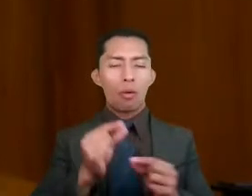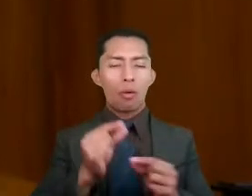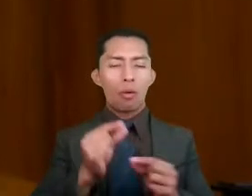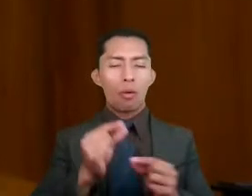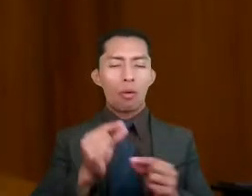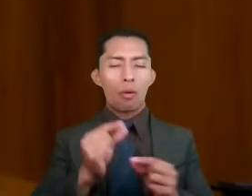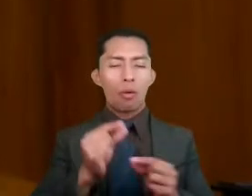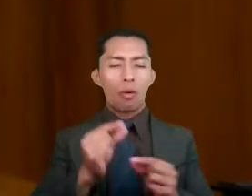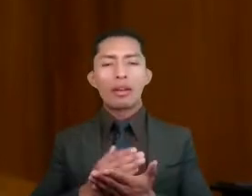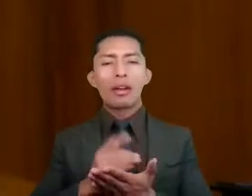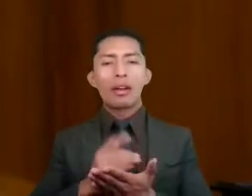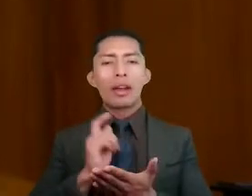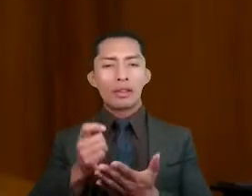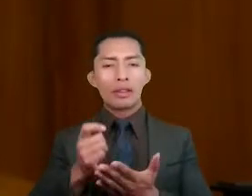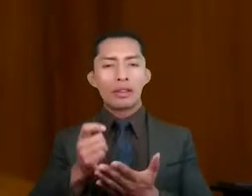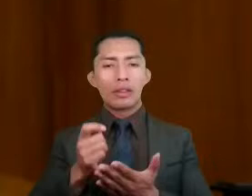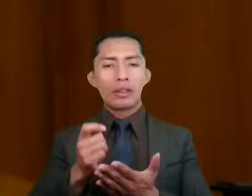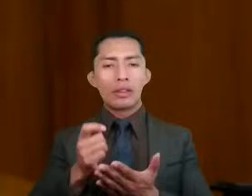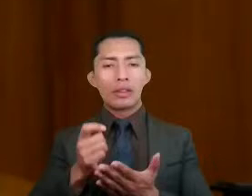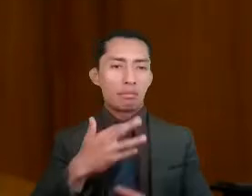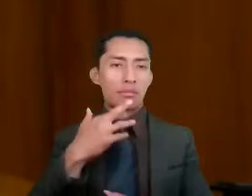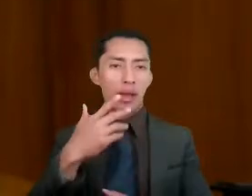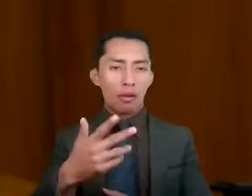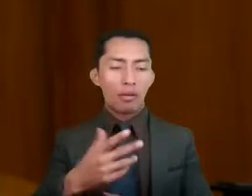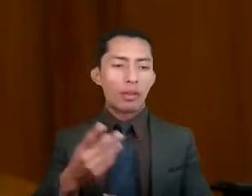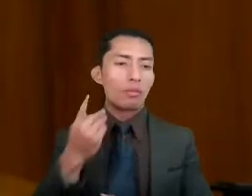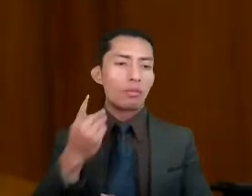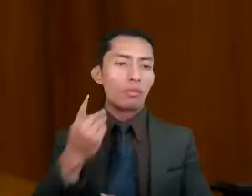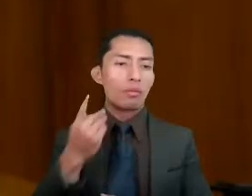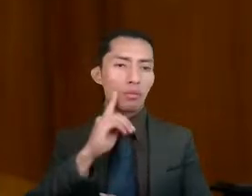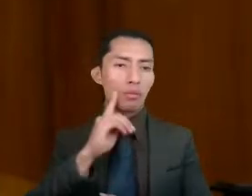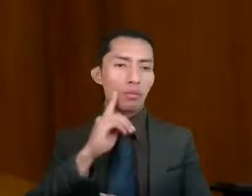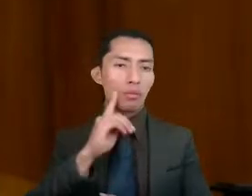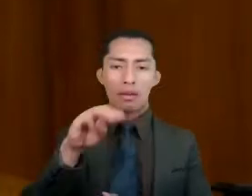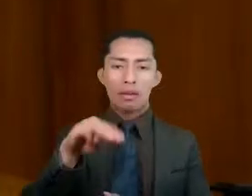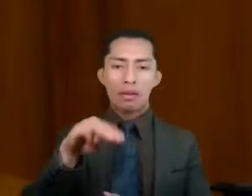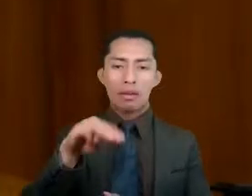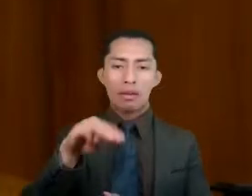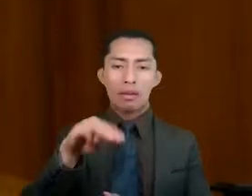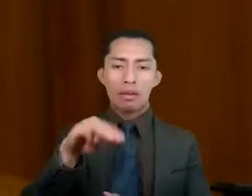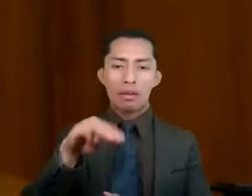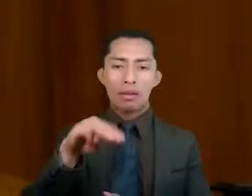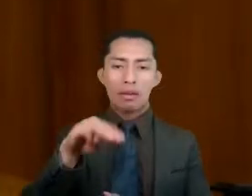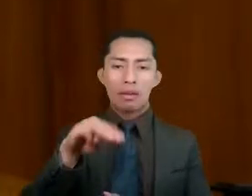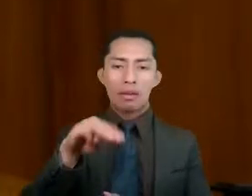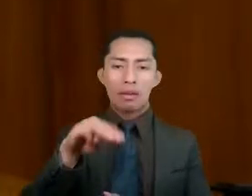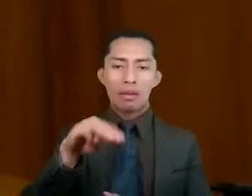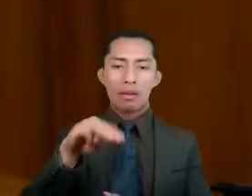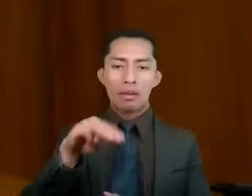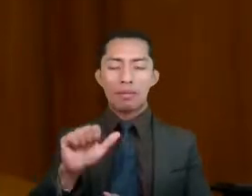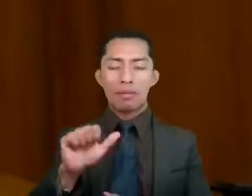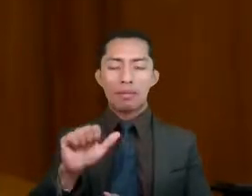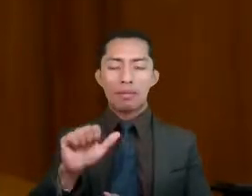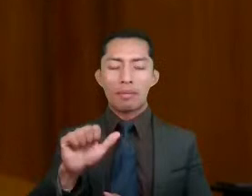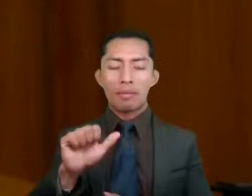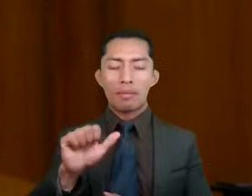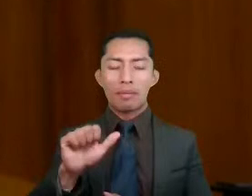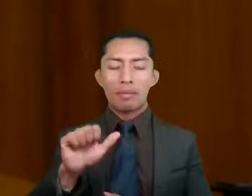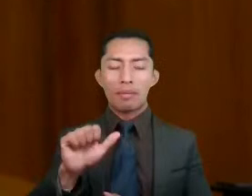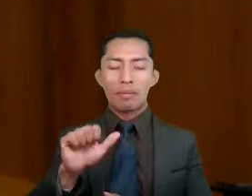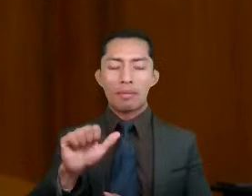las cosas se den de mejor manera. Diputada María Luisa Mendoza Mondragón, 47 programas